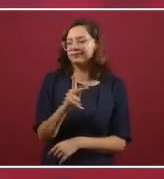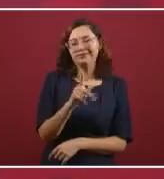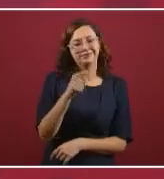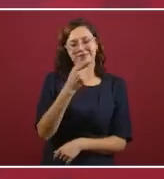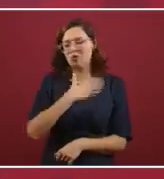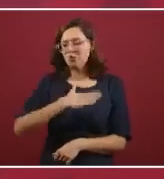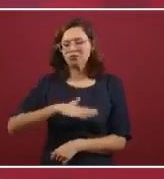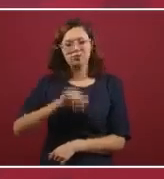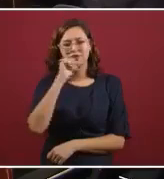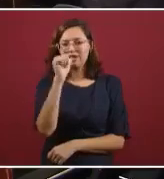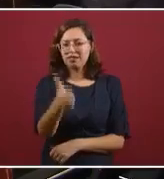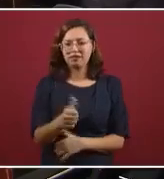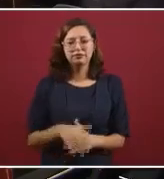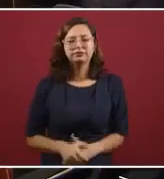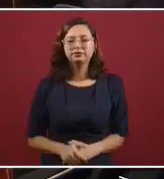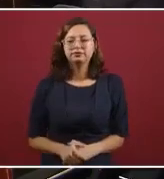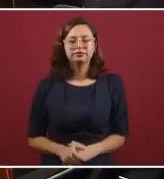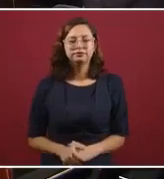víctimas.